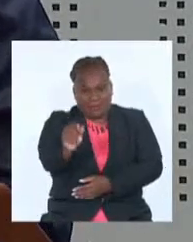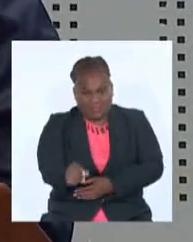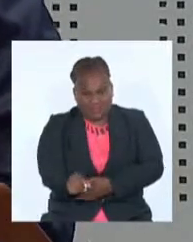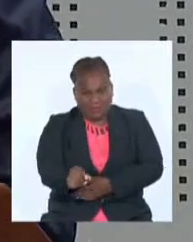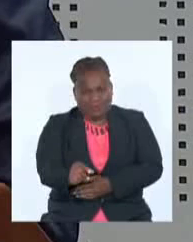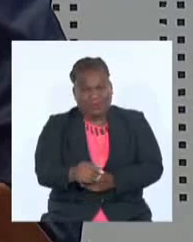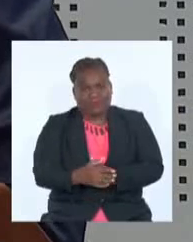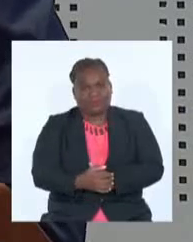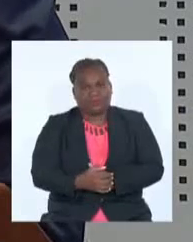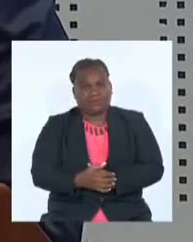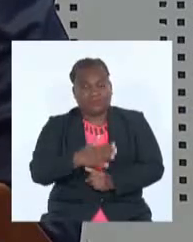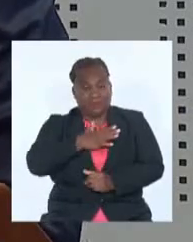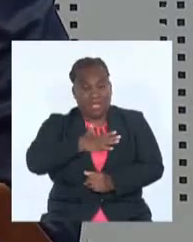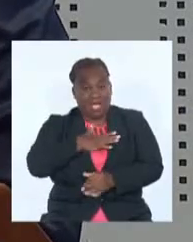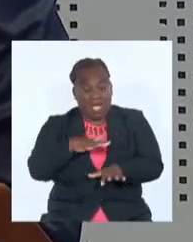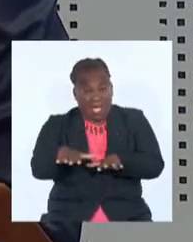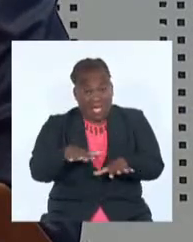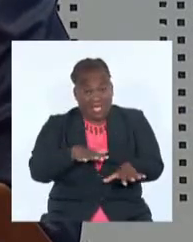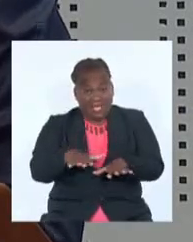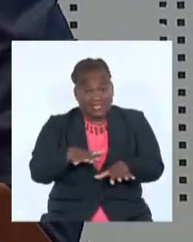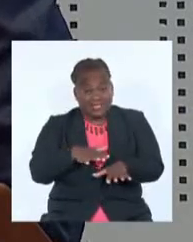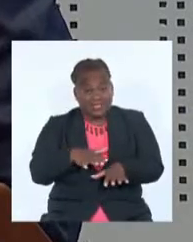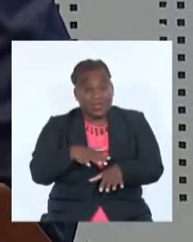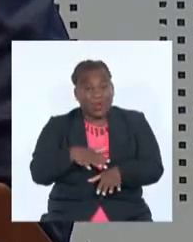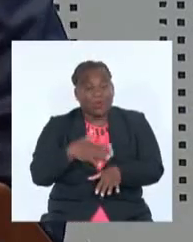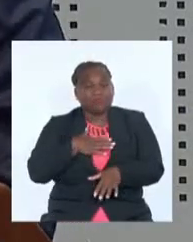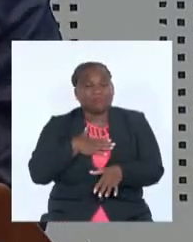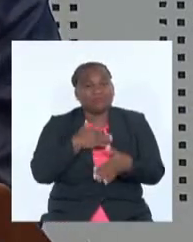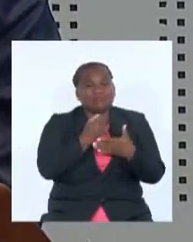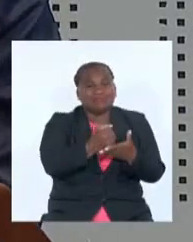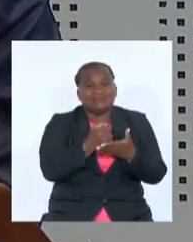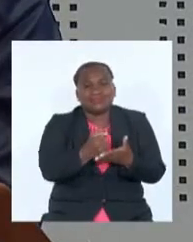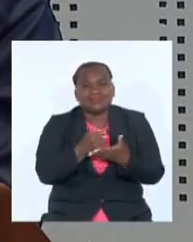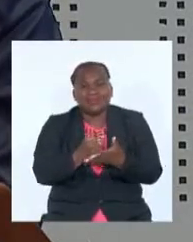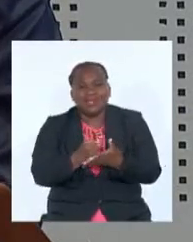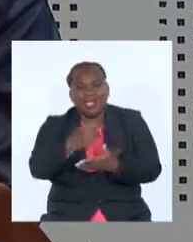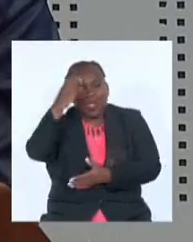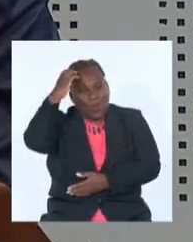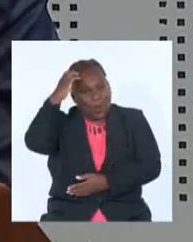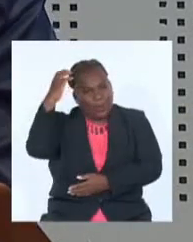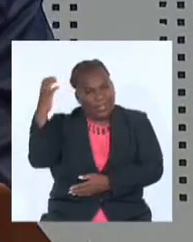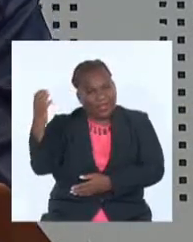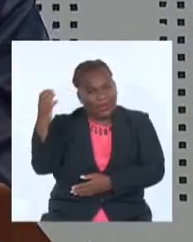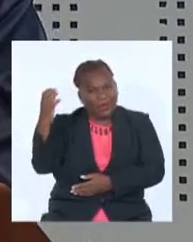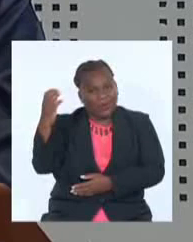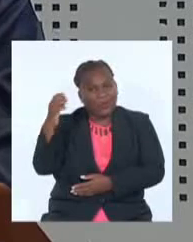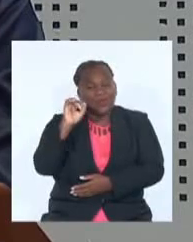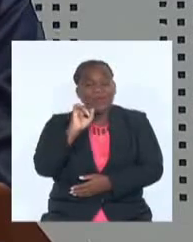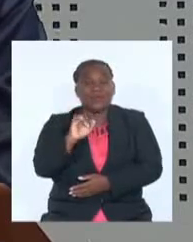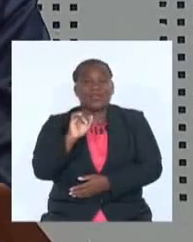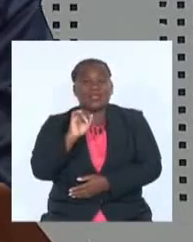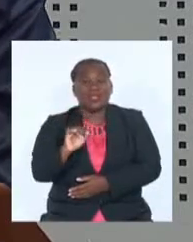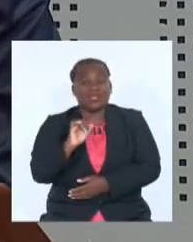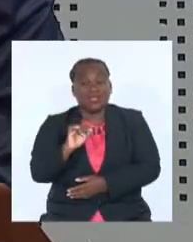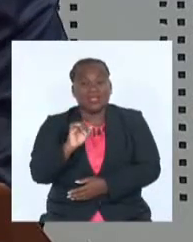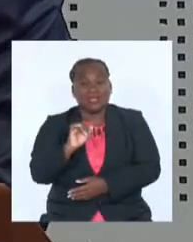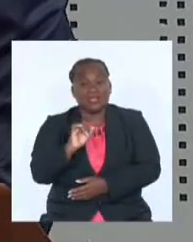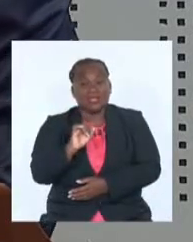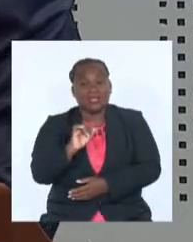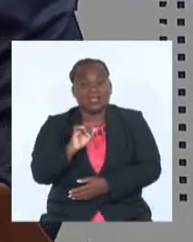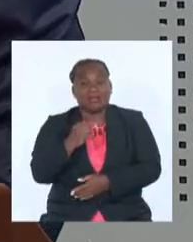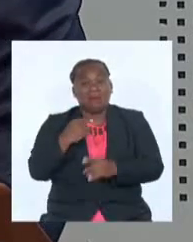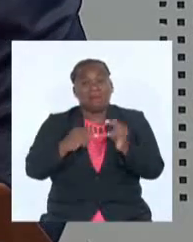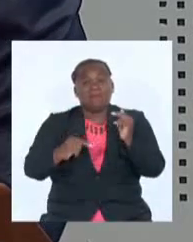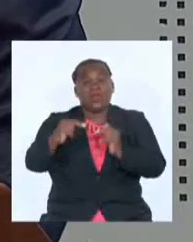la acción específicamente colaborativa de los Estados, y crece un conjunto concreto de